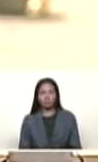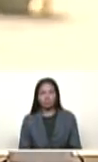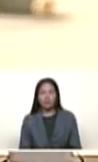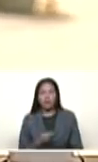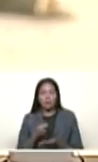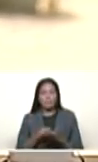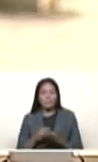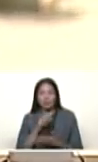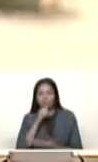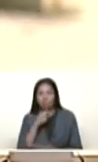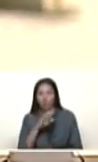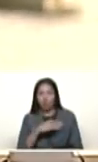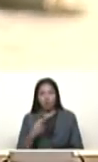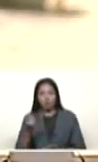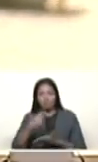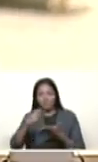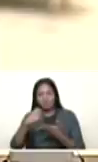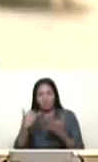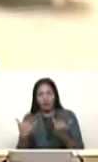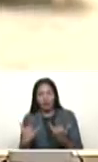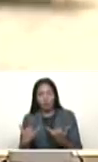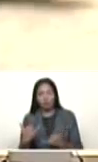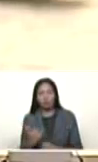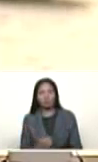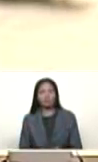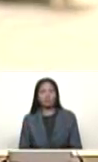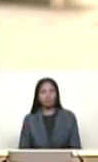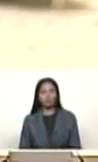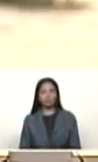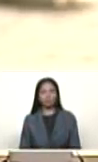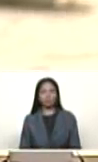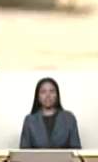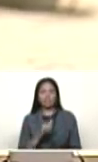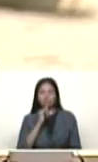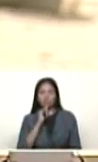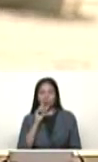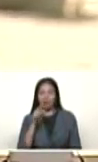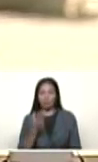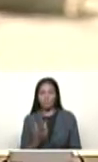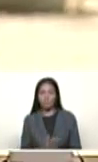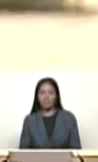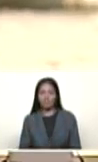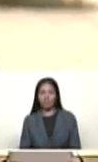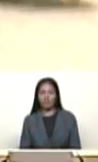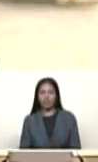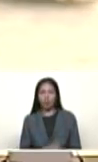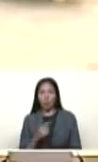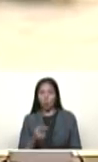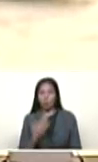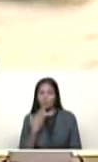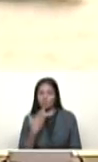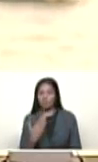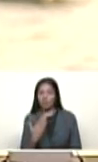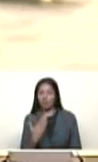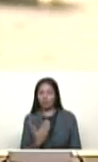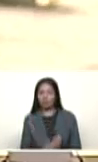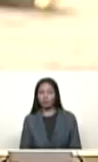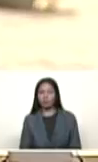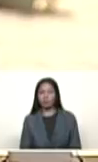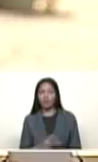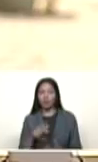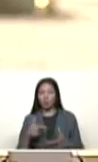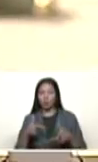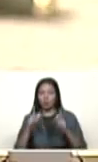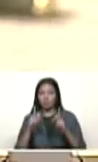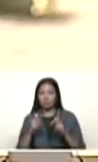pensiones. Yo por eso quiero firmar ahora y anunciar, me han hecho una solicitud de